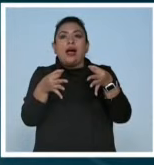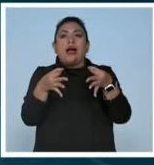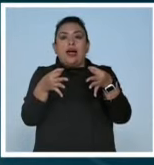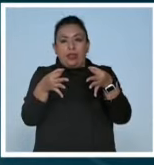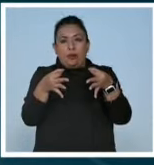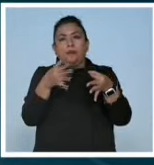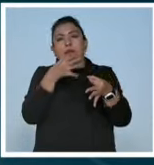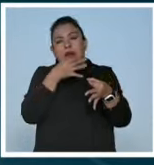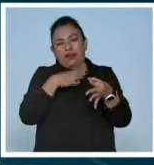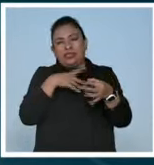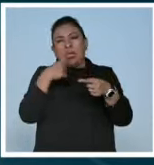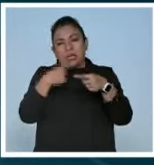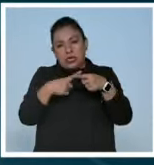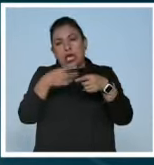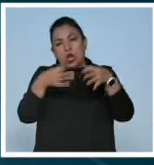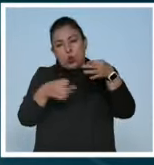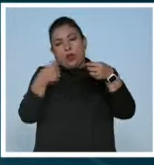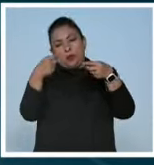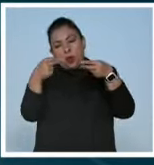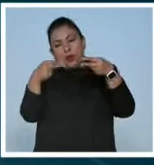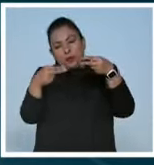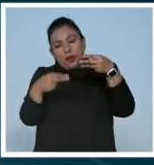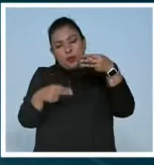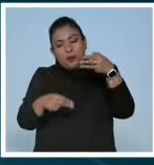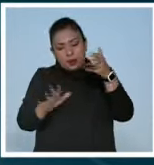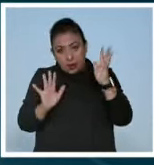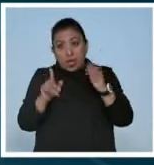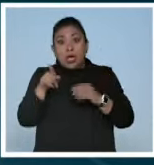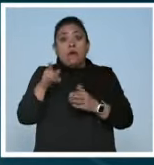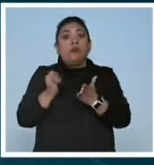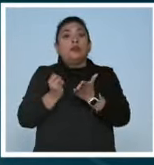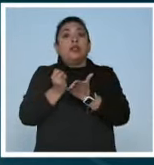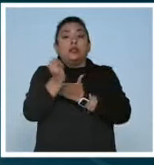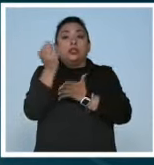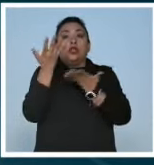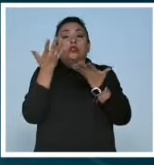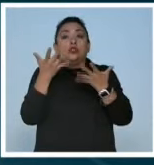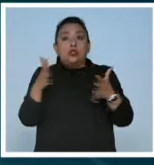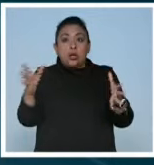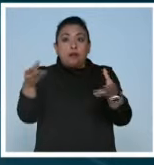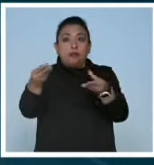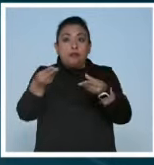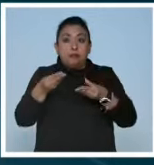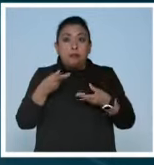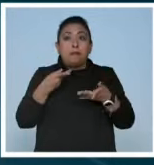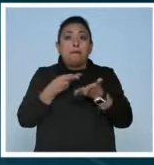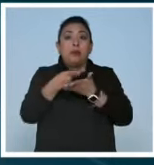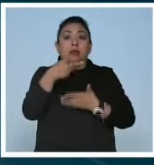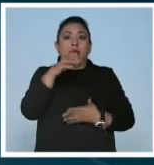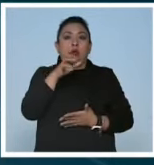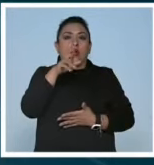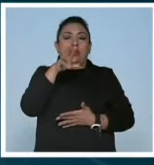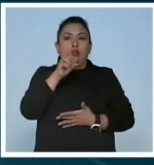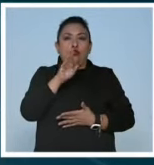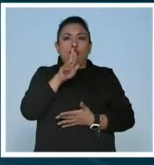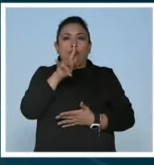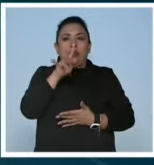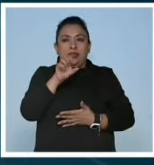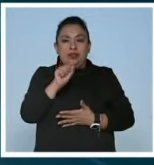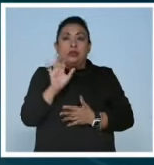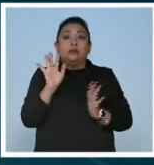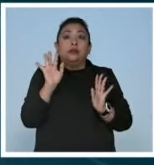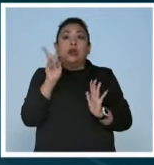las personas que formaban parte del jurado, habían decidido otorgarme el premio Carlos Fuentes.